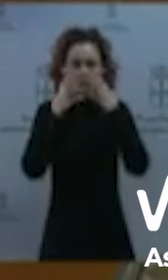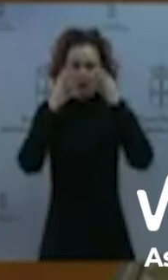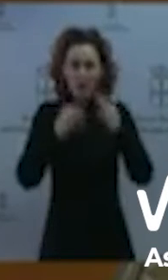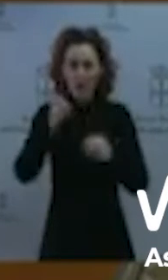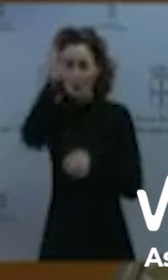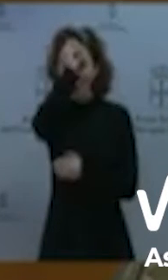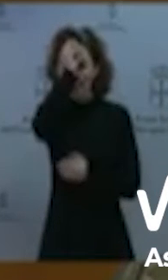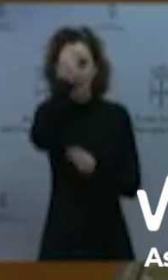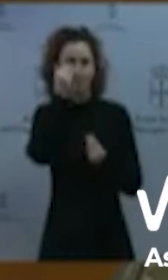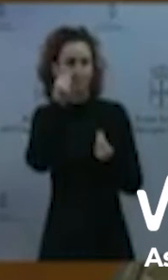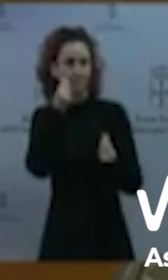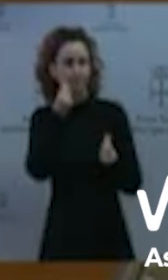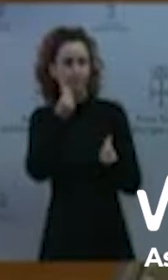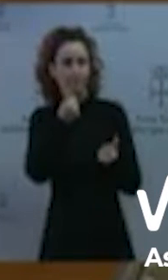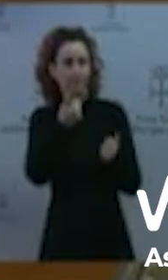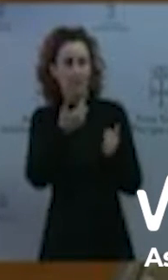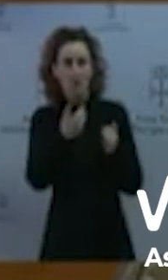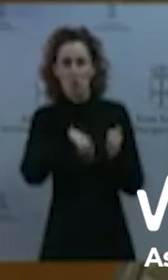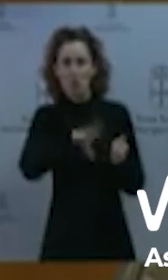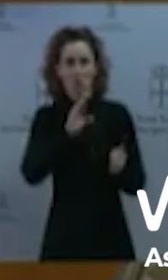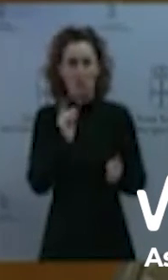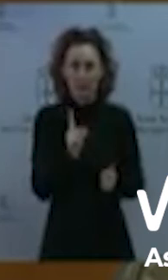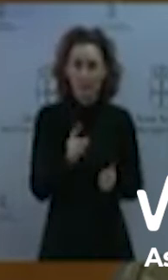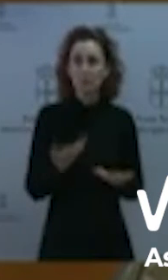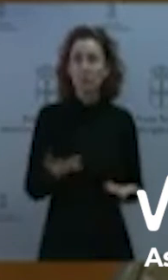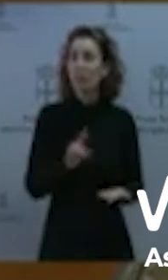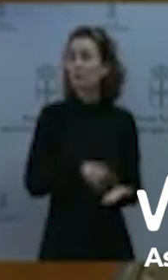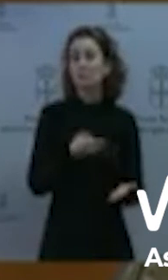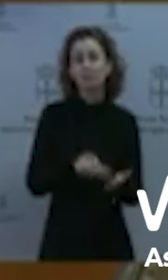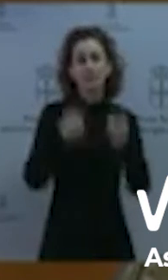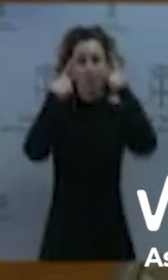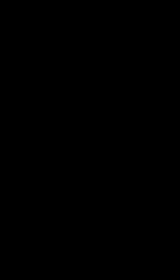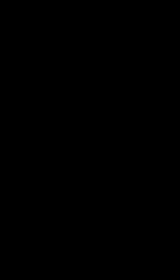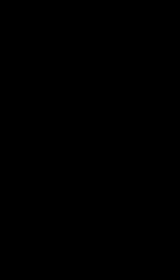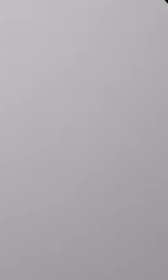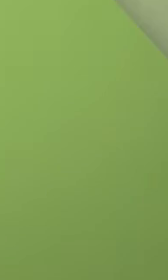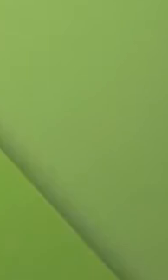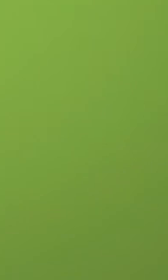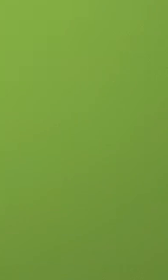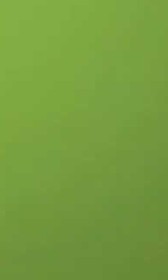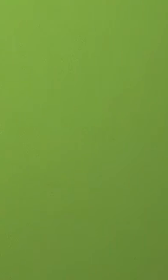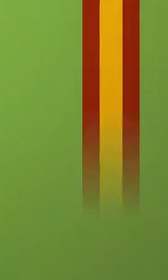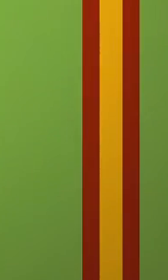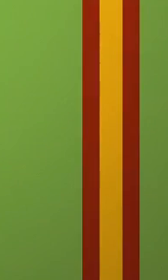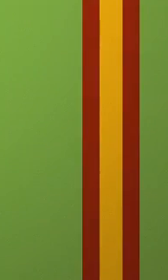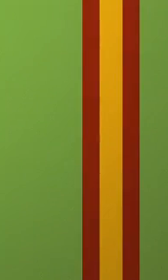No se puede mantener el plan del lobo, no se puede. Nos está mintiendo el secretario de Estado.